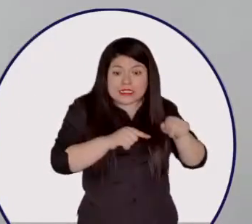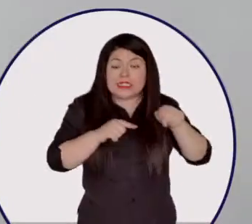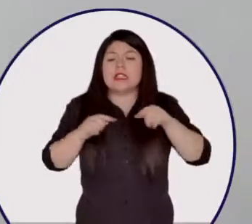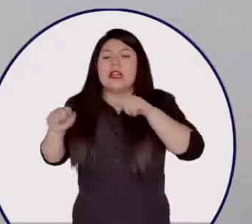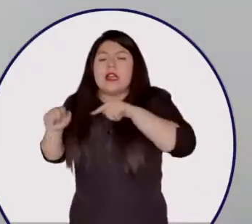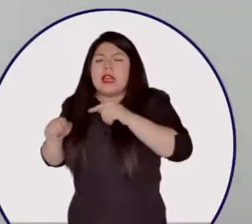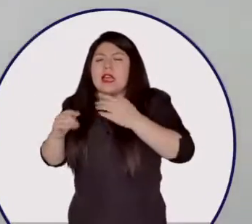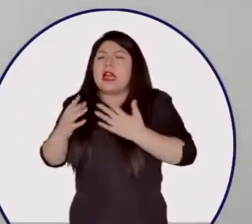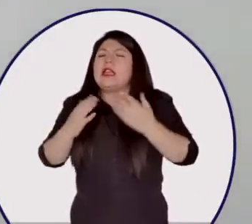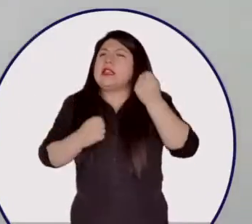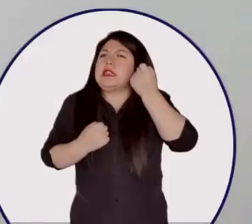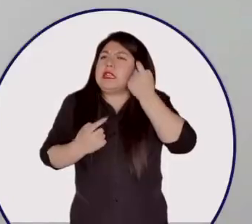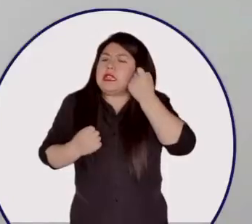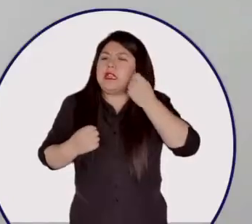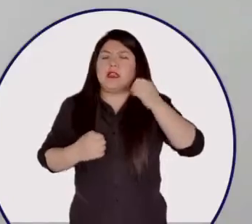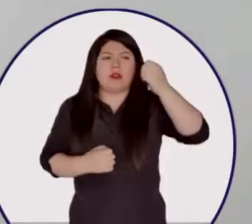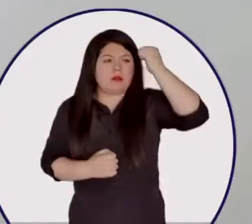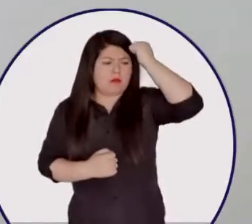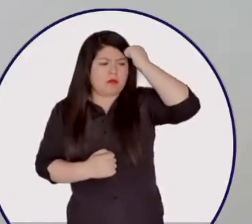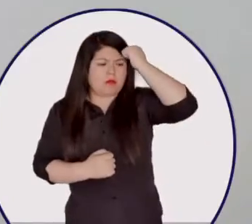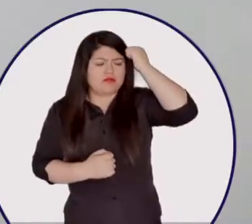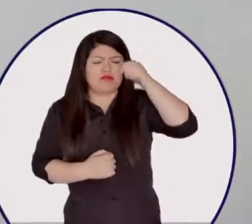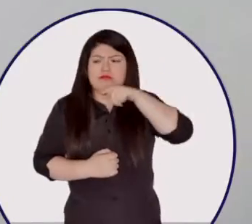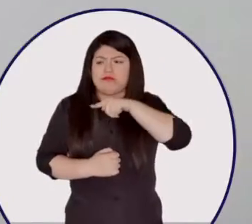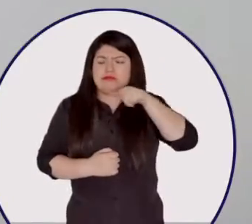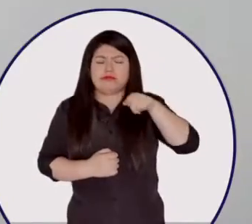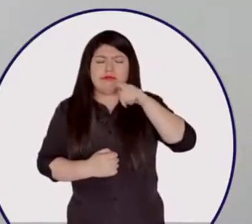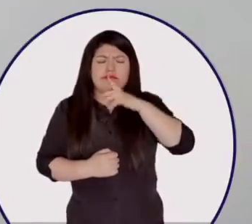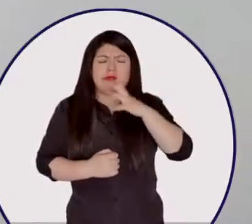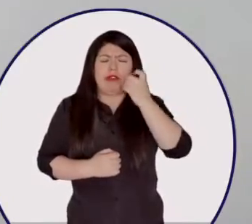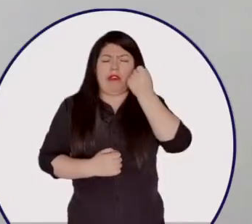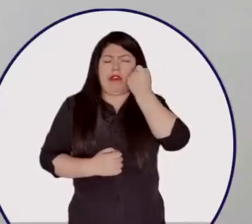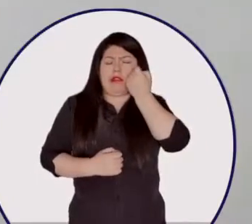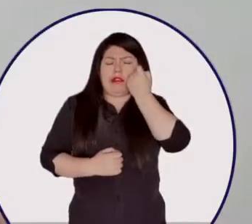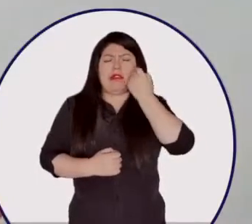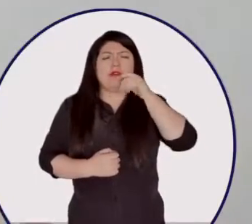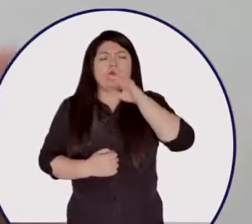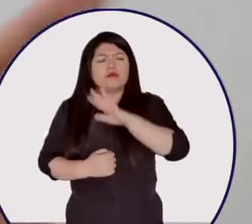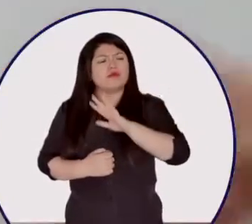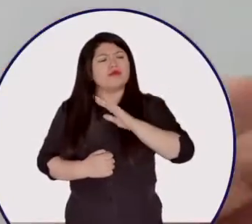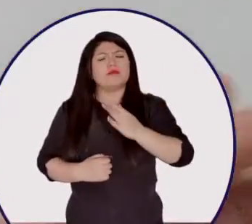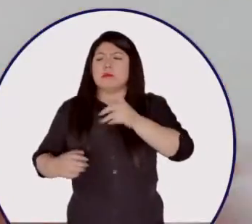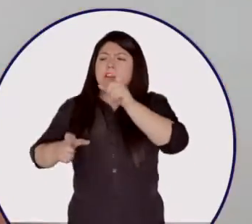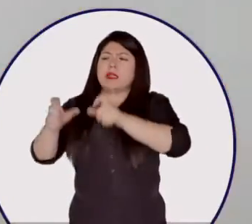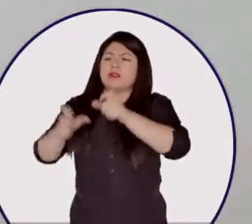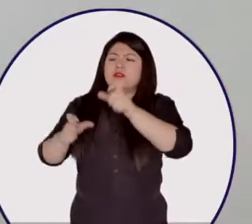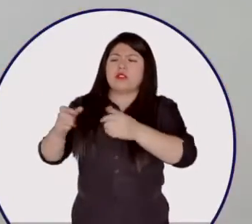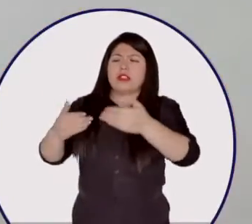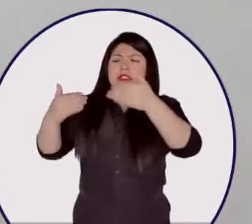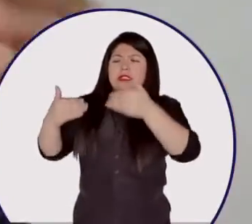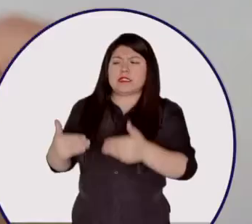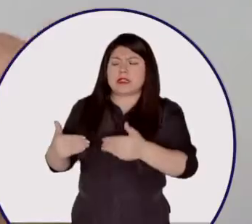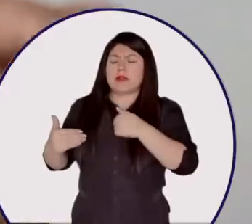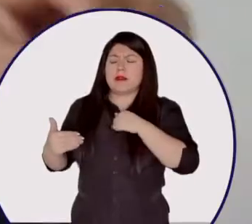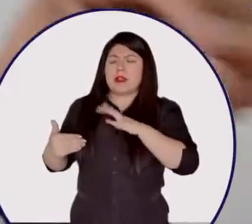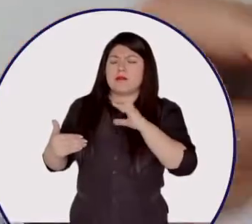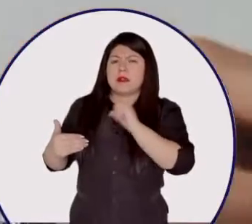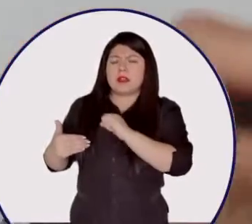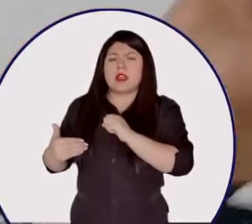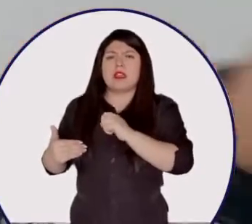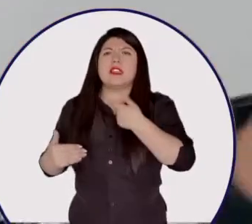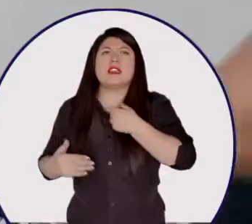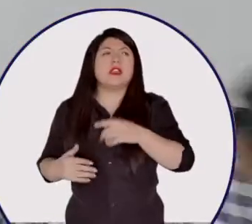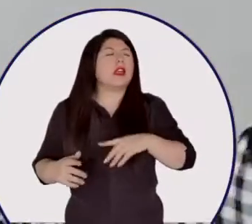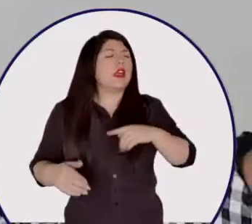muchos maestros, si el estudiante con discapacidad no tiene el código lectoescrito, pues lo dejen y el estudiante repite